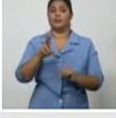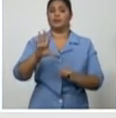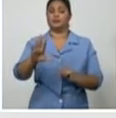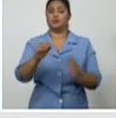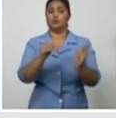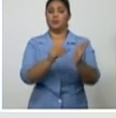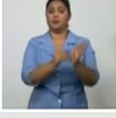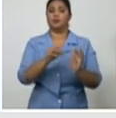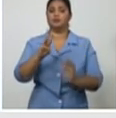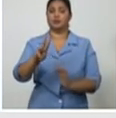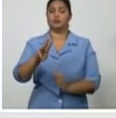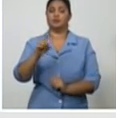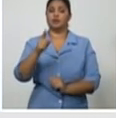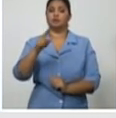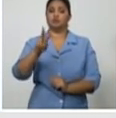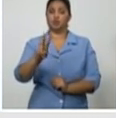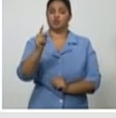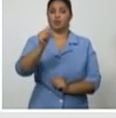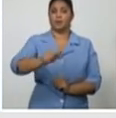25.312 pacientes